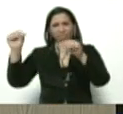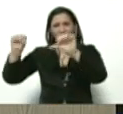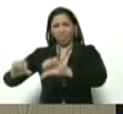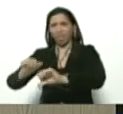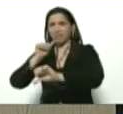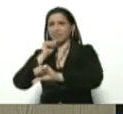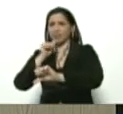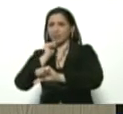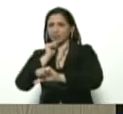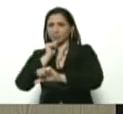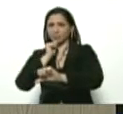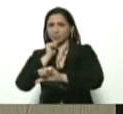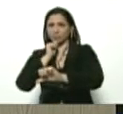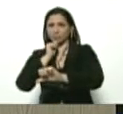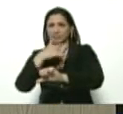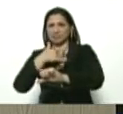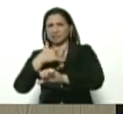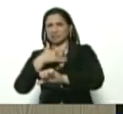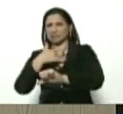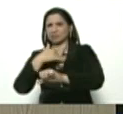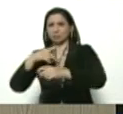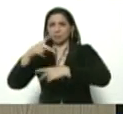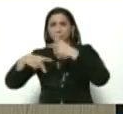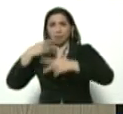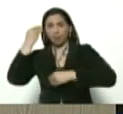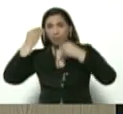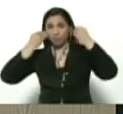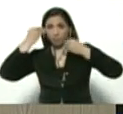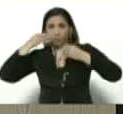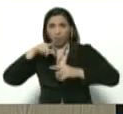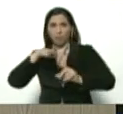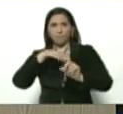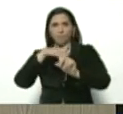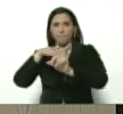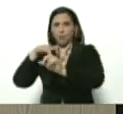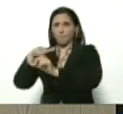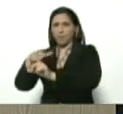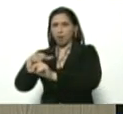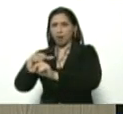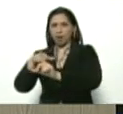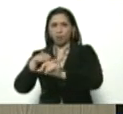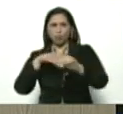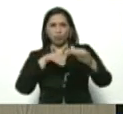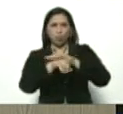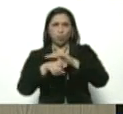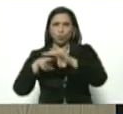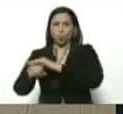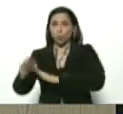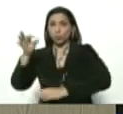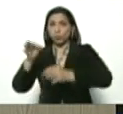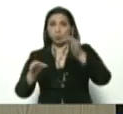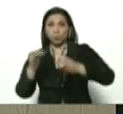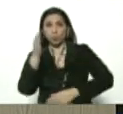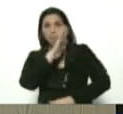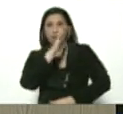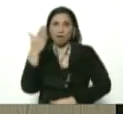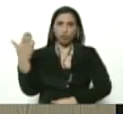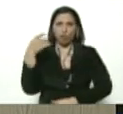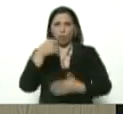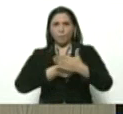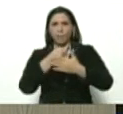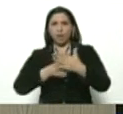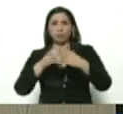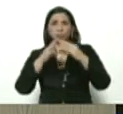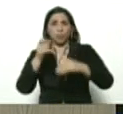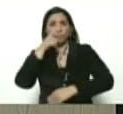es planificaron este atentado de esta incursión justo en medio del combate de todo el pueblo de